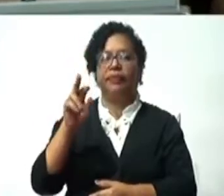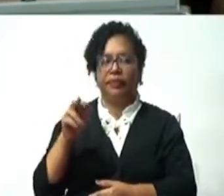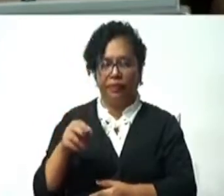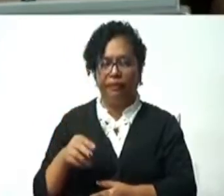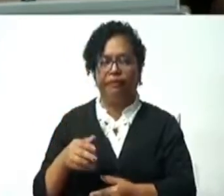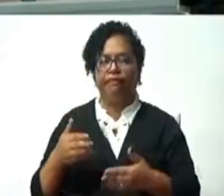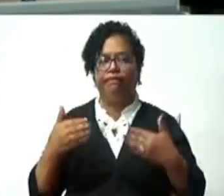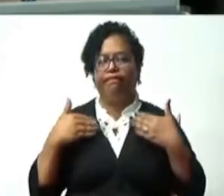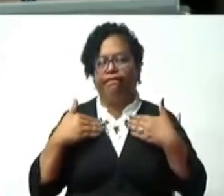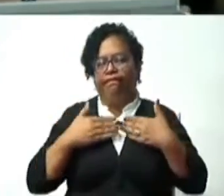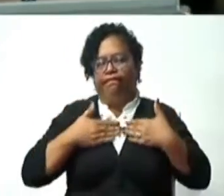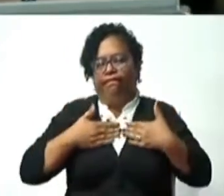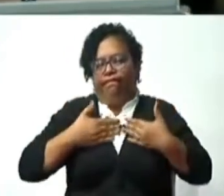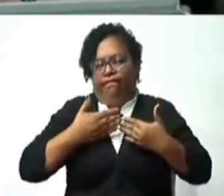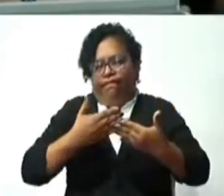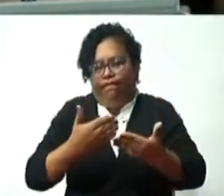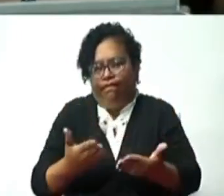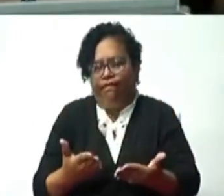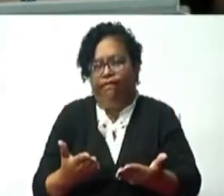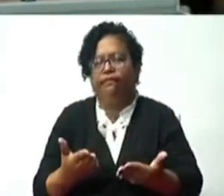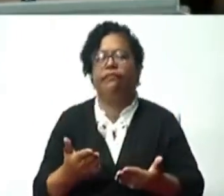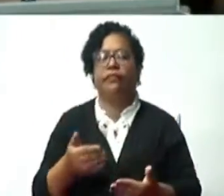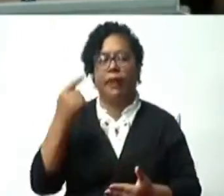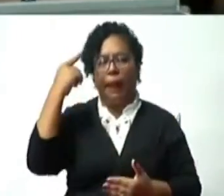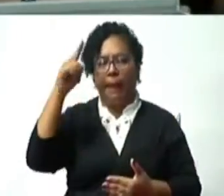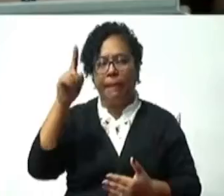Finalmente, nuestra bancada